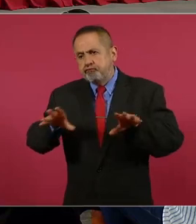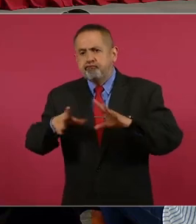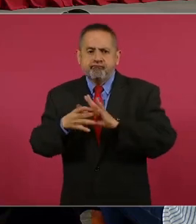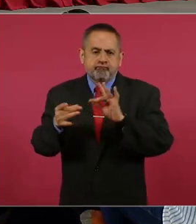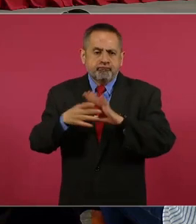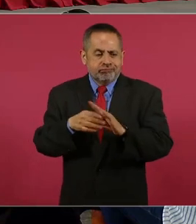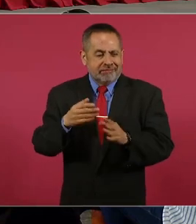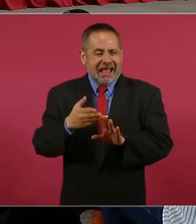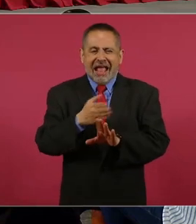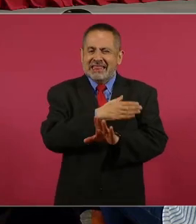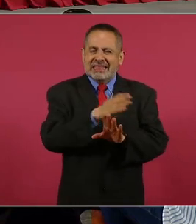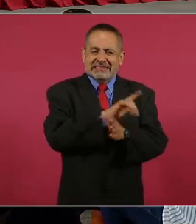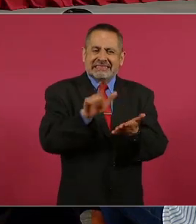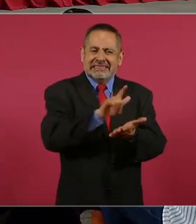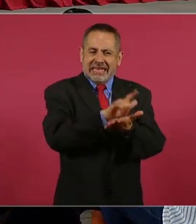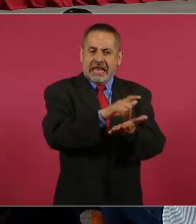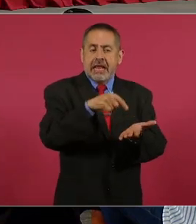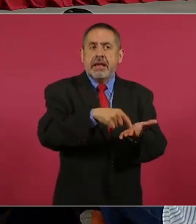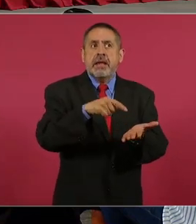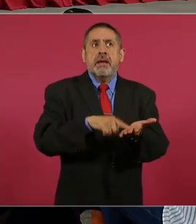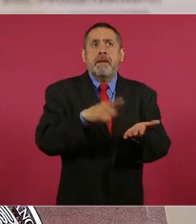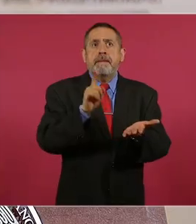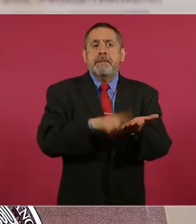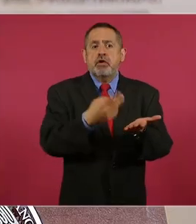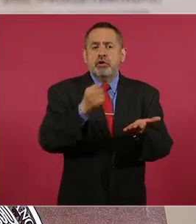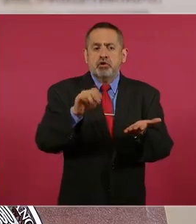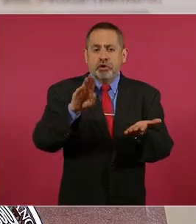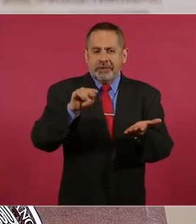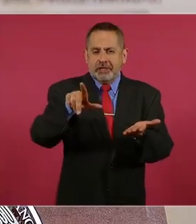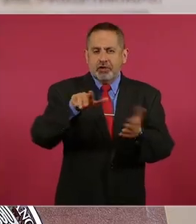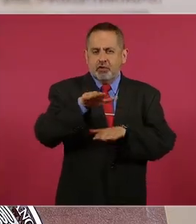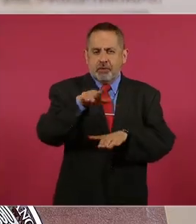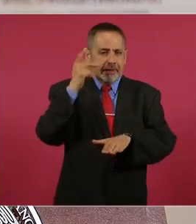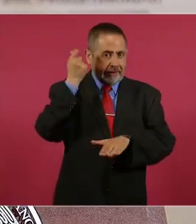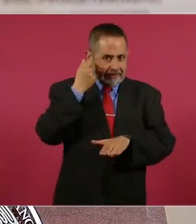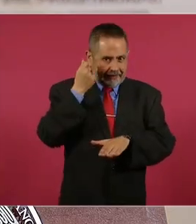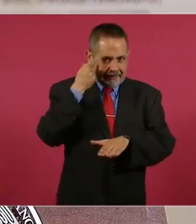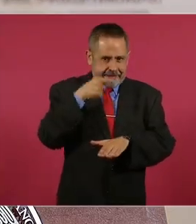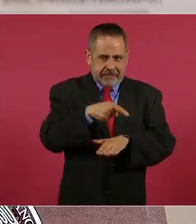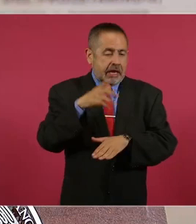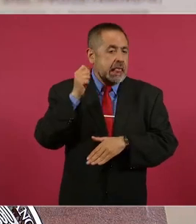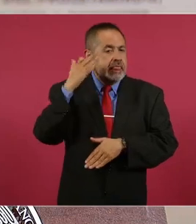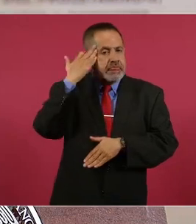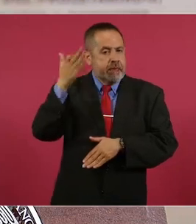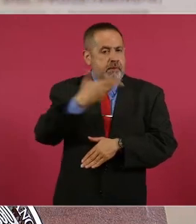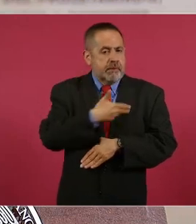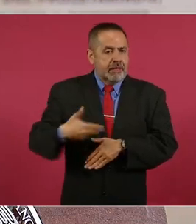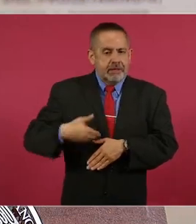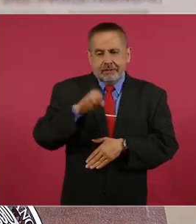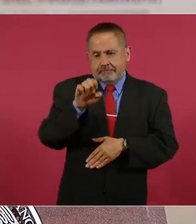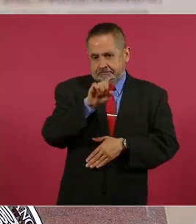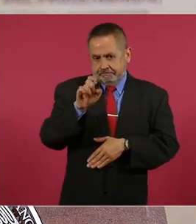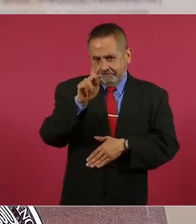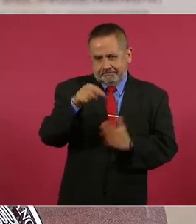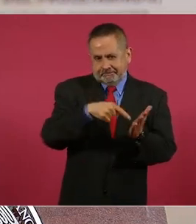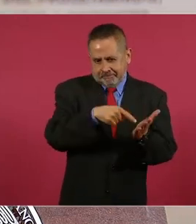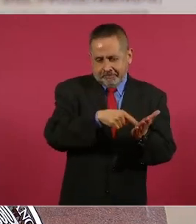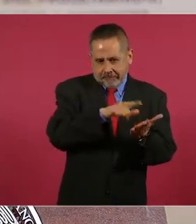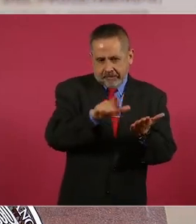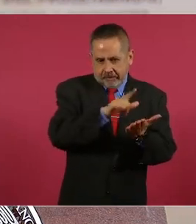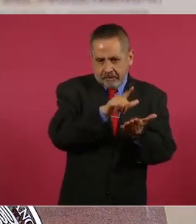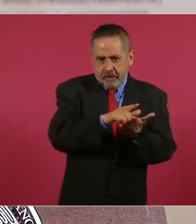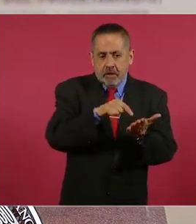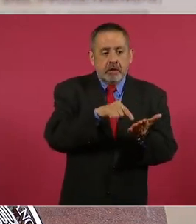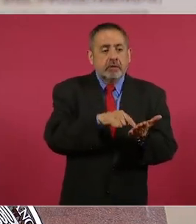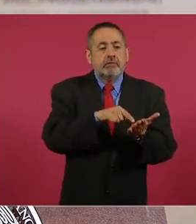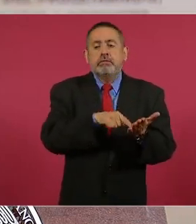la reforma de pensiones de 1997, esto en el sexenio de Ernesto Zedillo, la cual solo permite que quien en